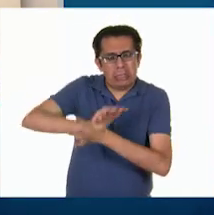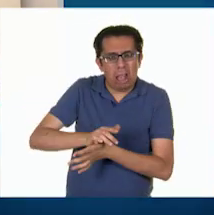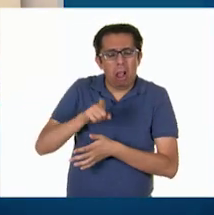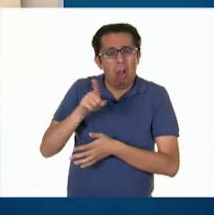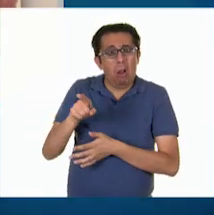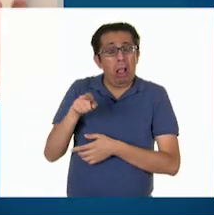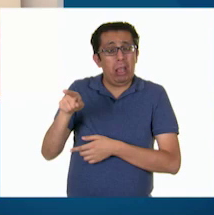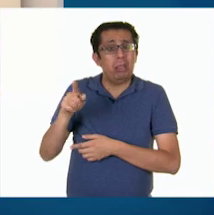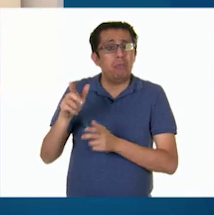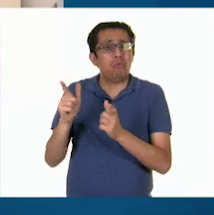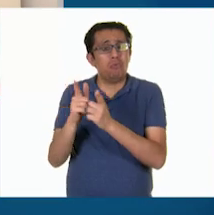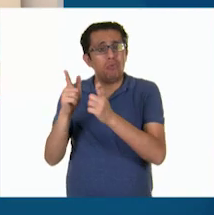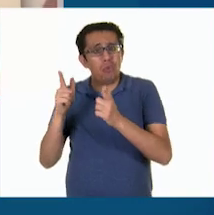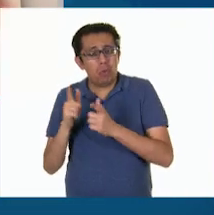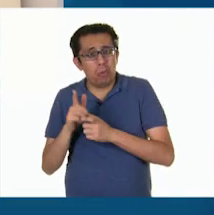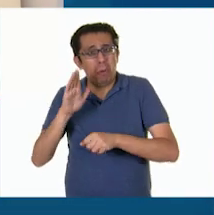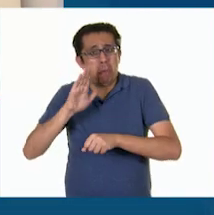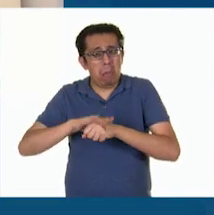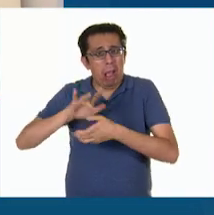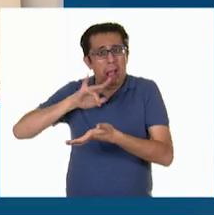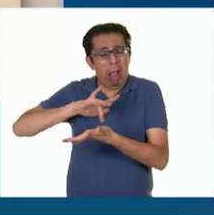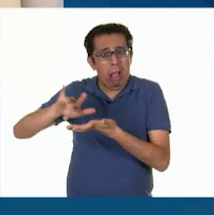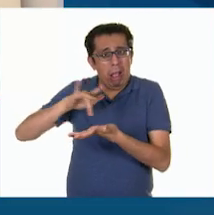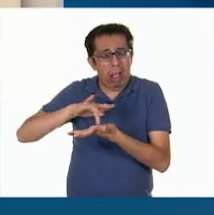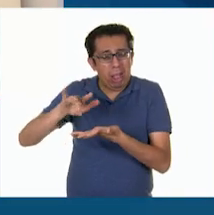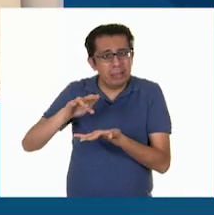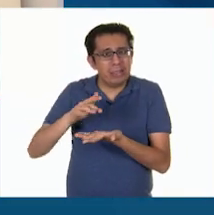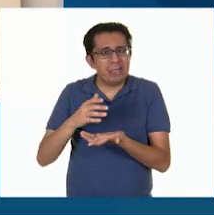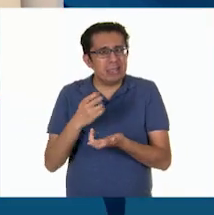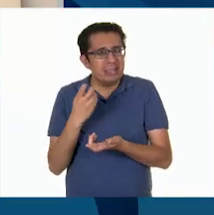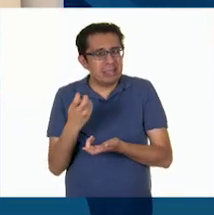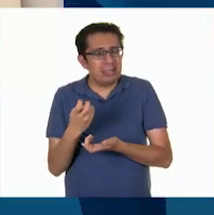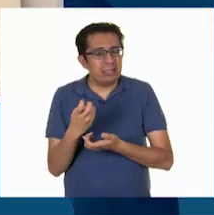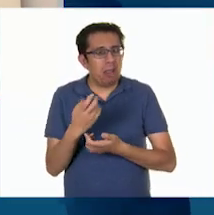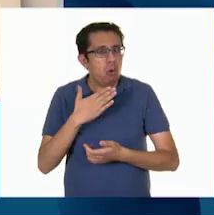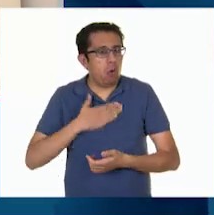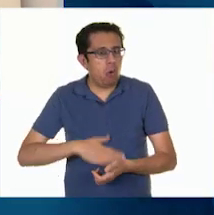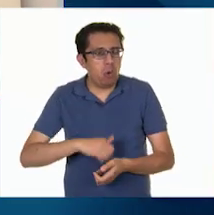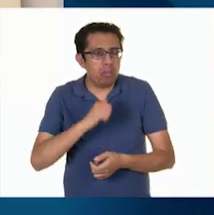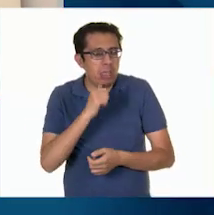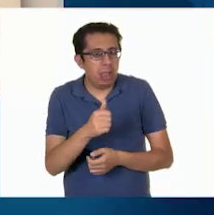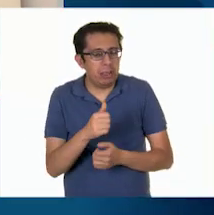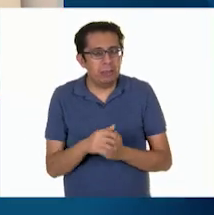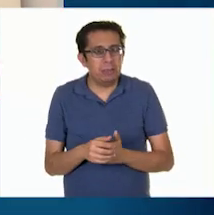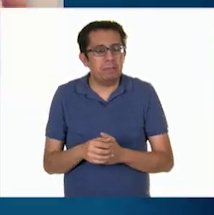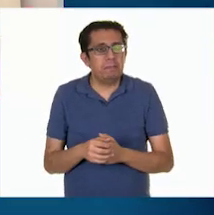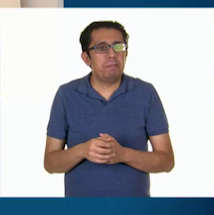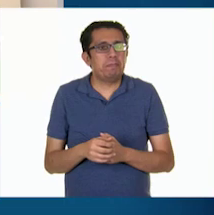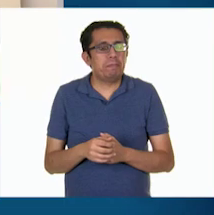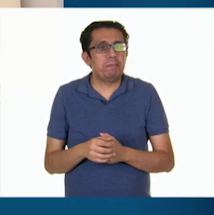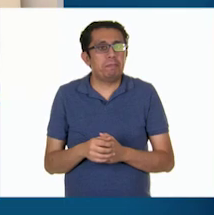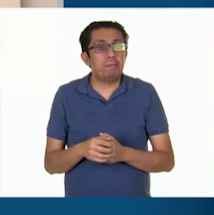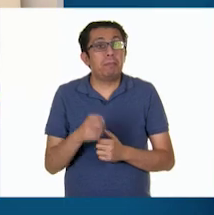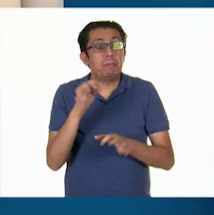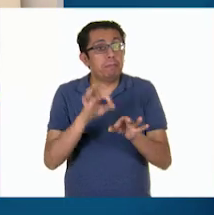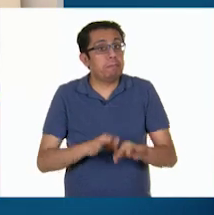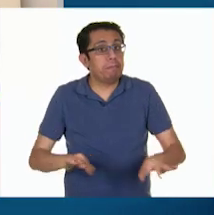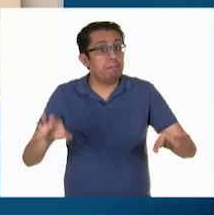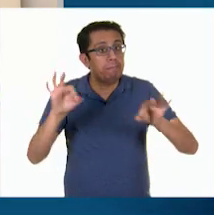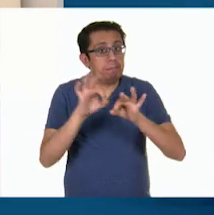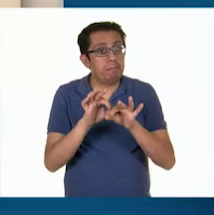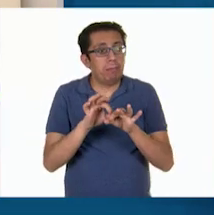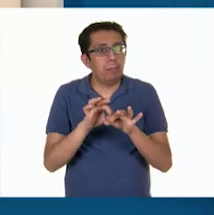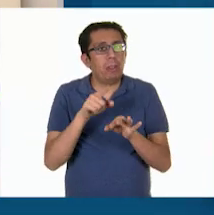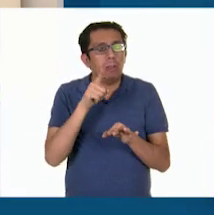los demás o porque no se puede cumplir o no favorece el bien común, es importante